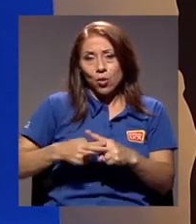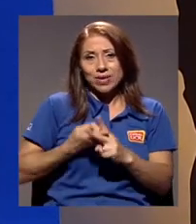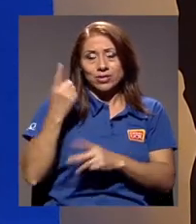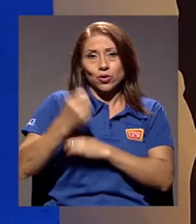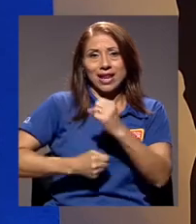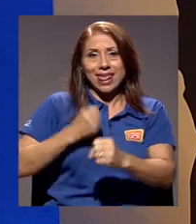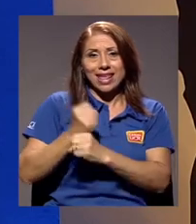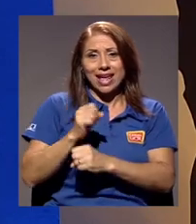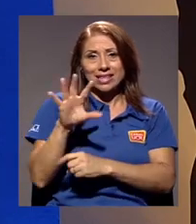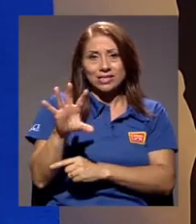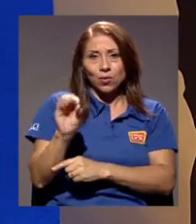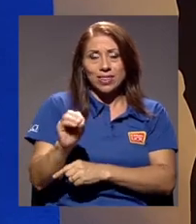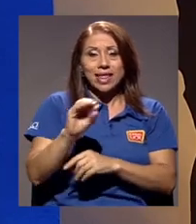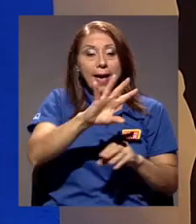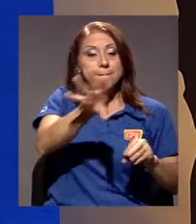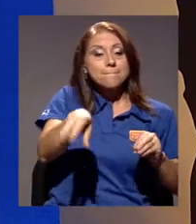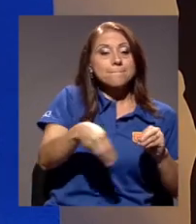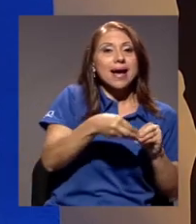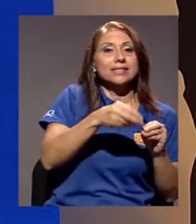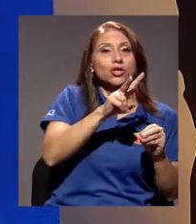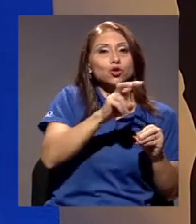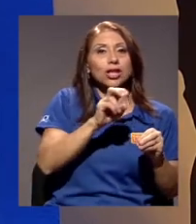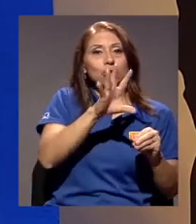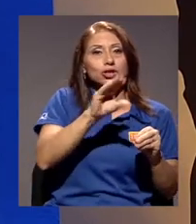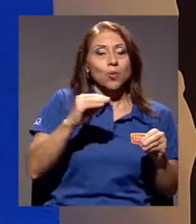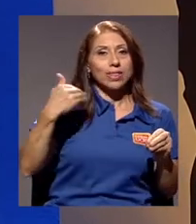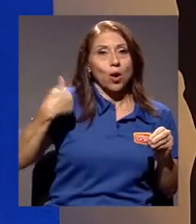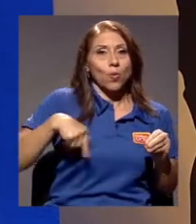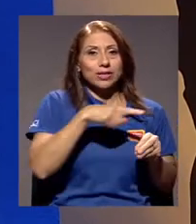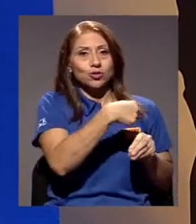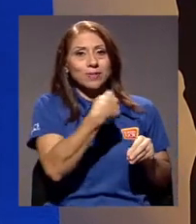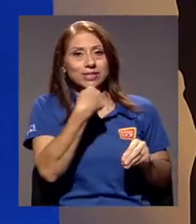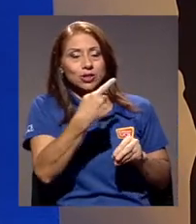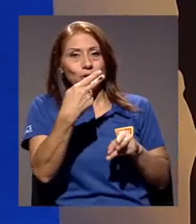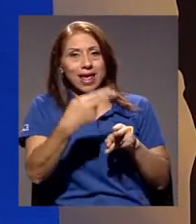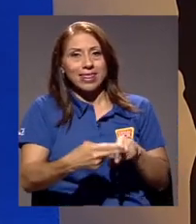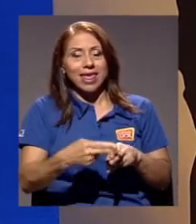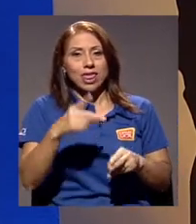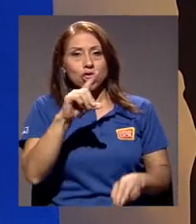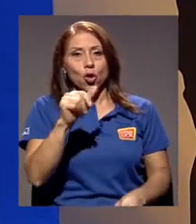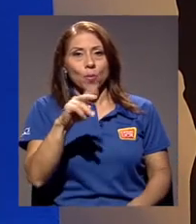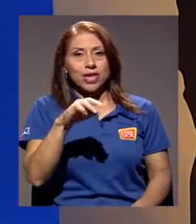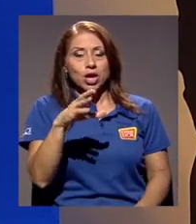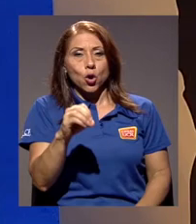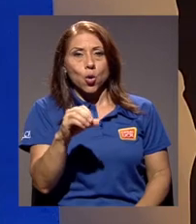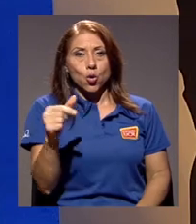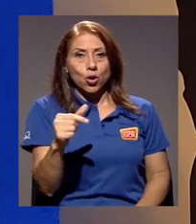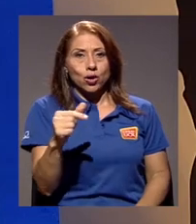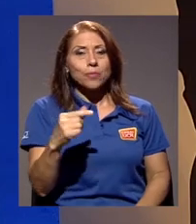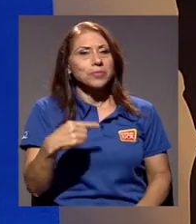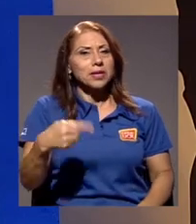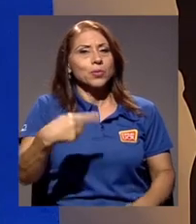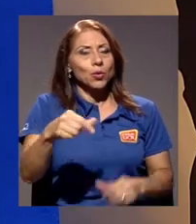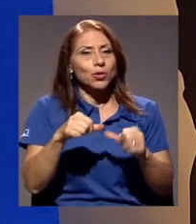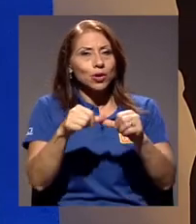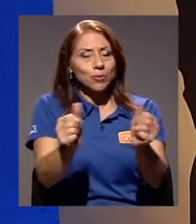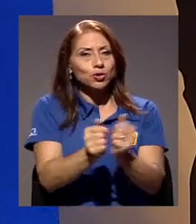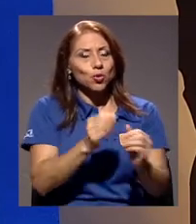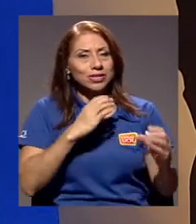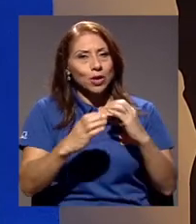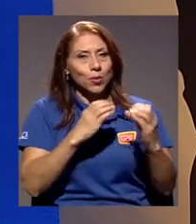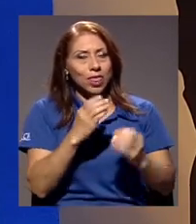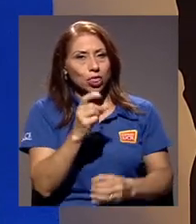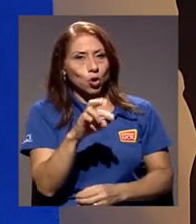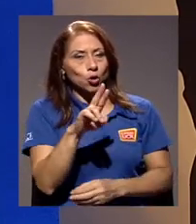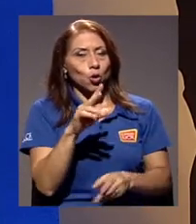con los 250 hombres que usted menciona de domingo goicuría en un momento continuamos con